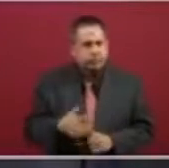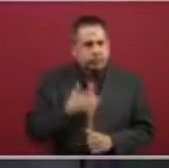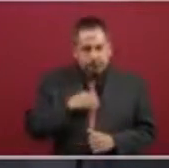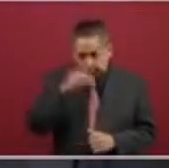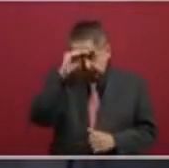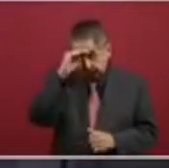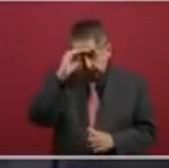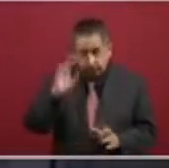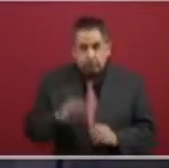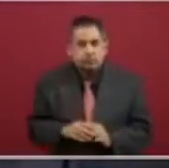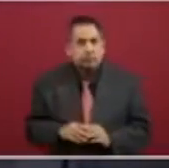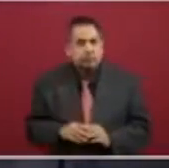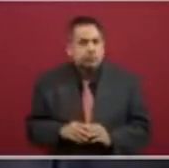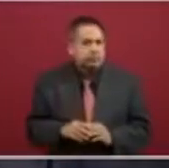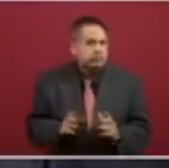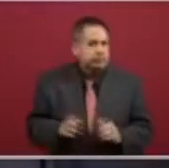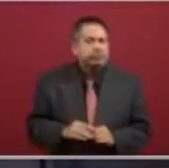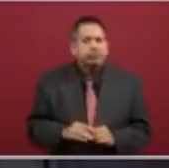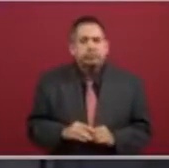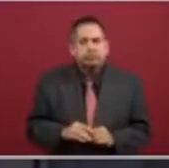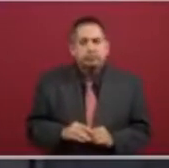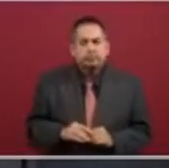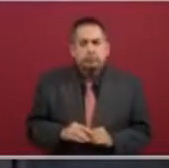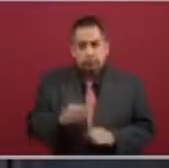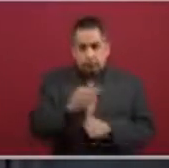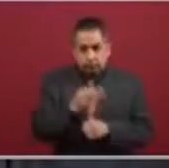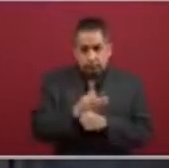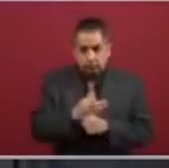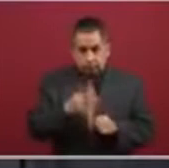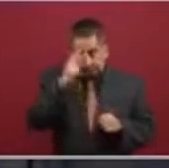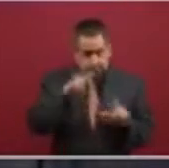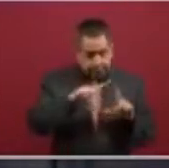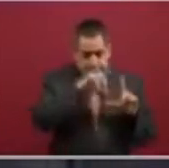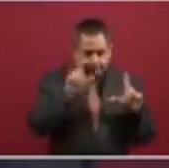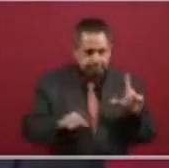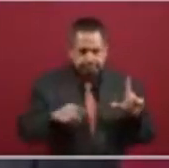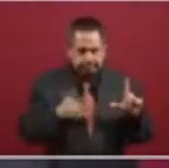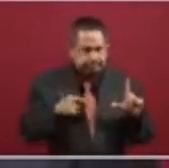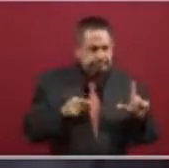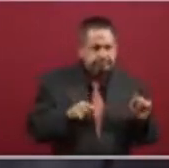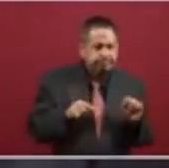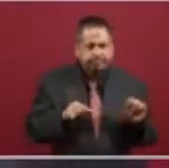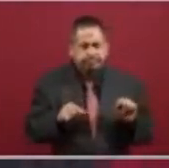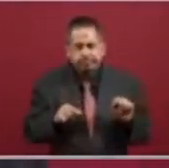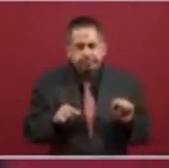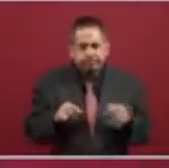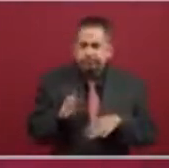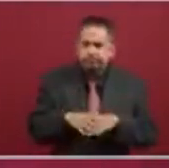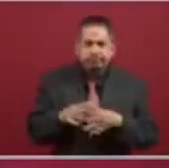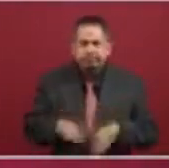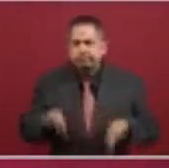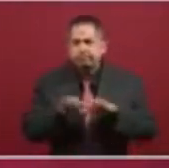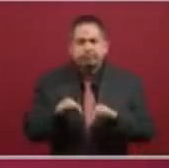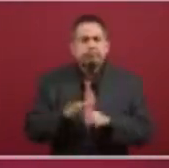Considero que en la situación en que está nuestro país, lo más